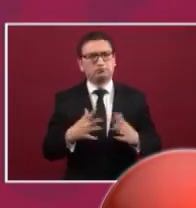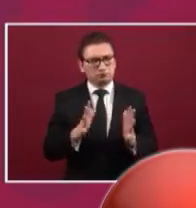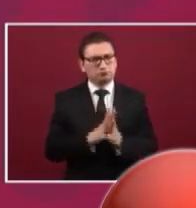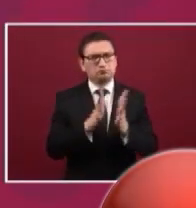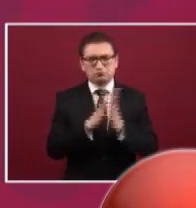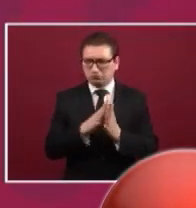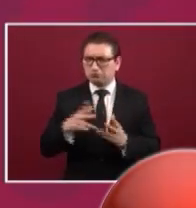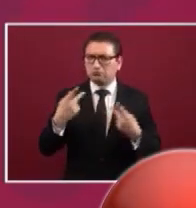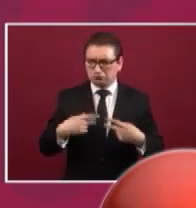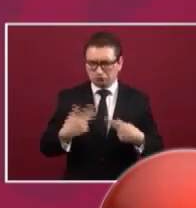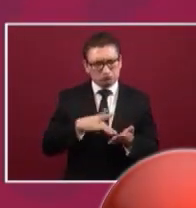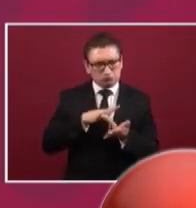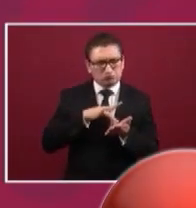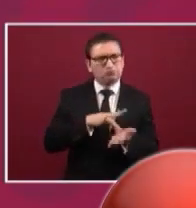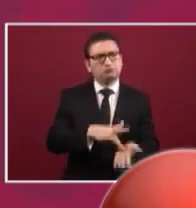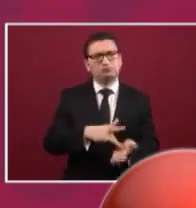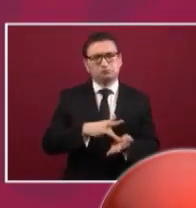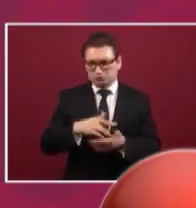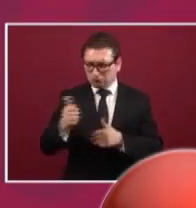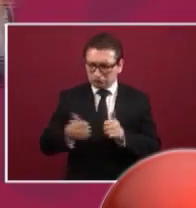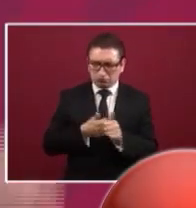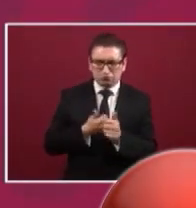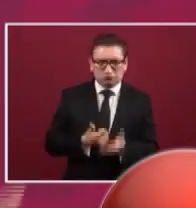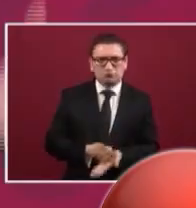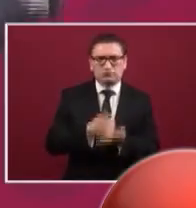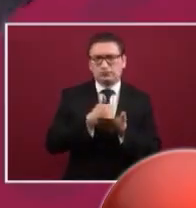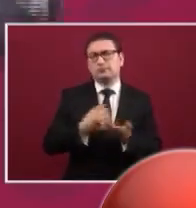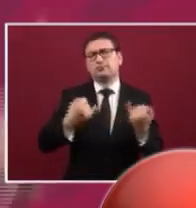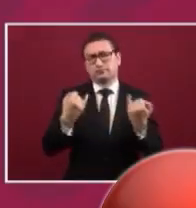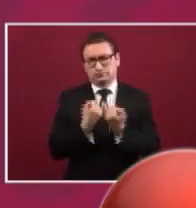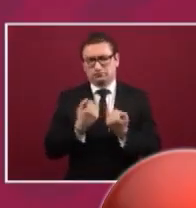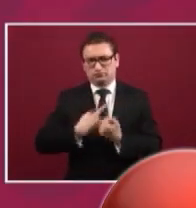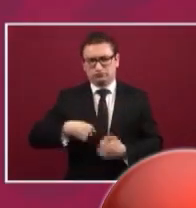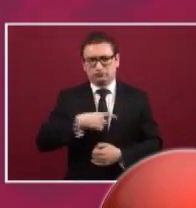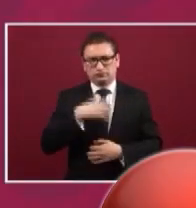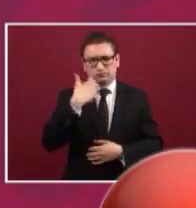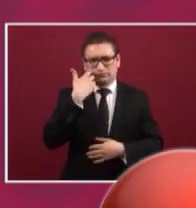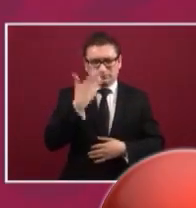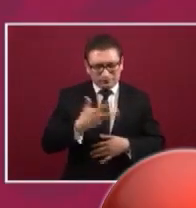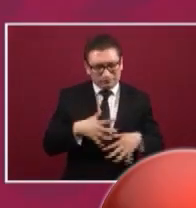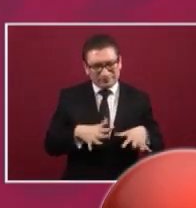respaldando. Y queremos llevar a cabo este cambio, esta transformación.